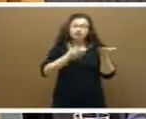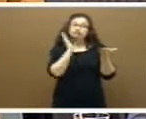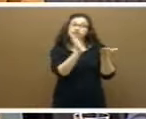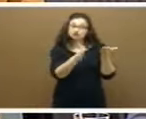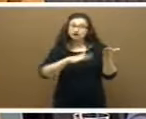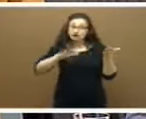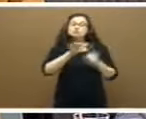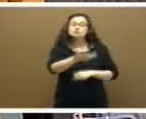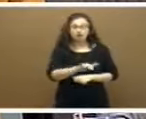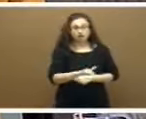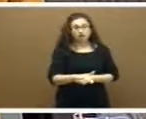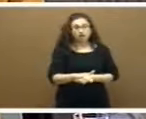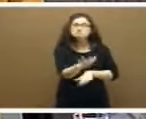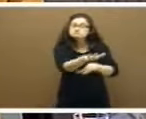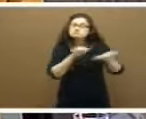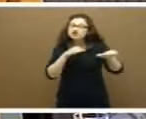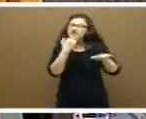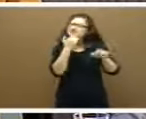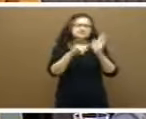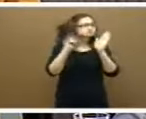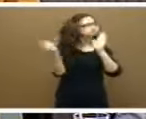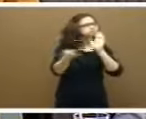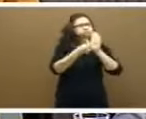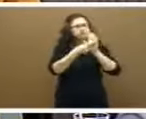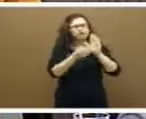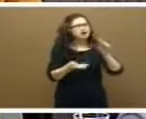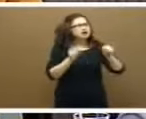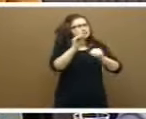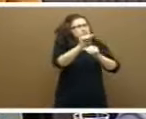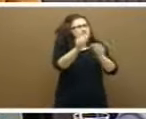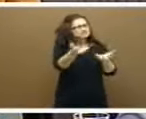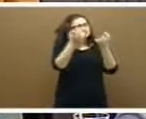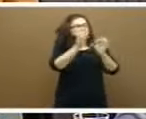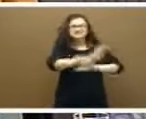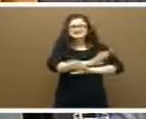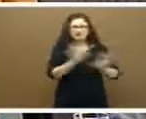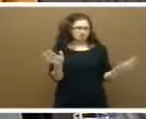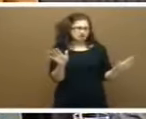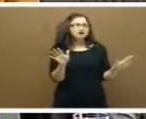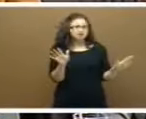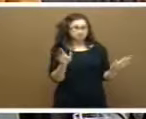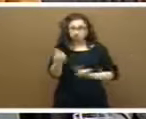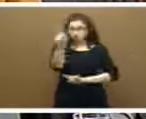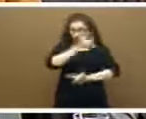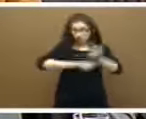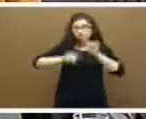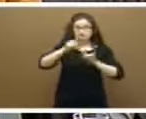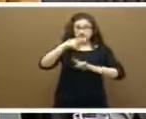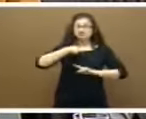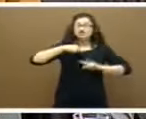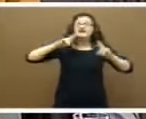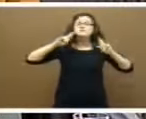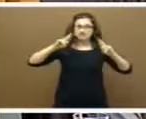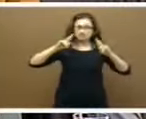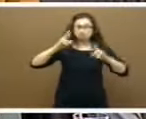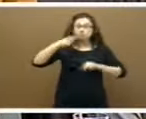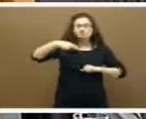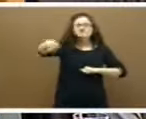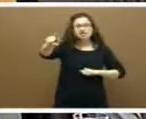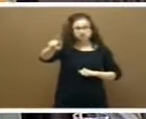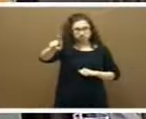la mayoría de ellos, por no decir la totalidad, no reciben ayuda. Y es un problema en el cual yo espero que ustedes, que